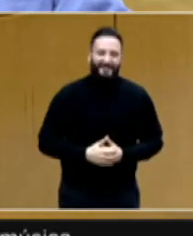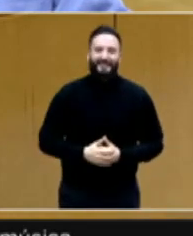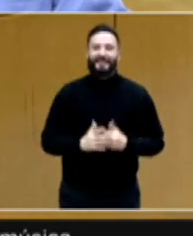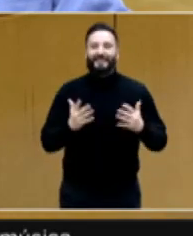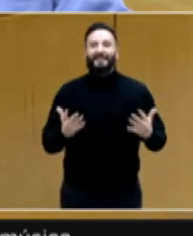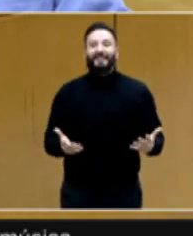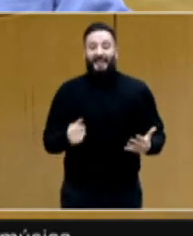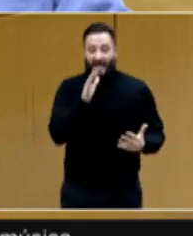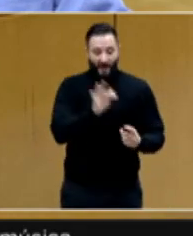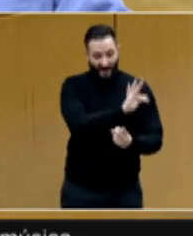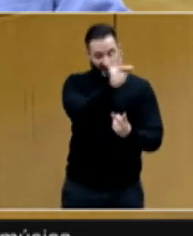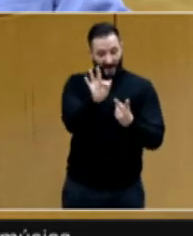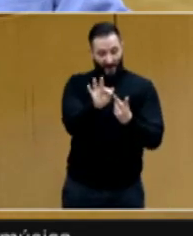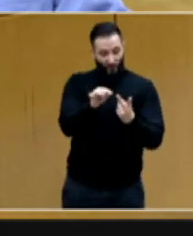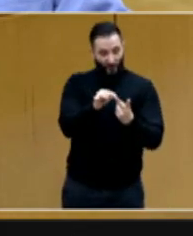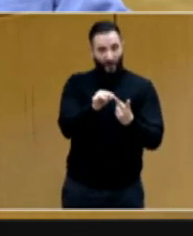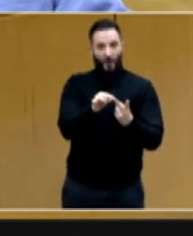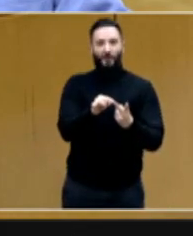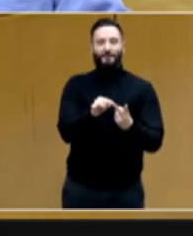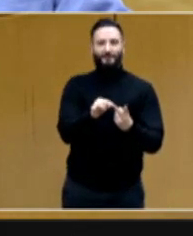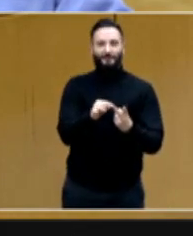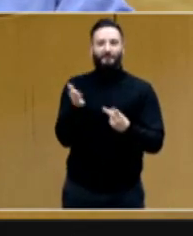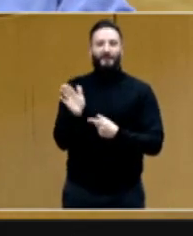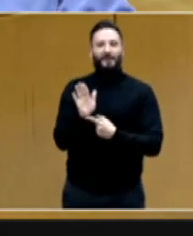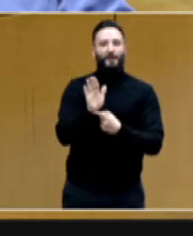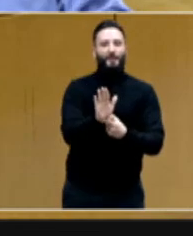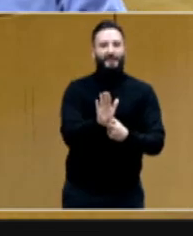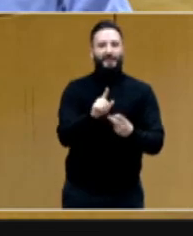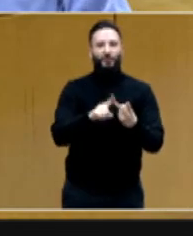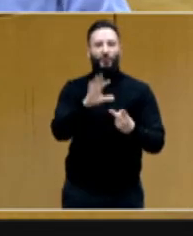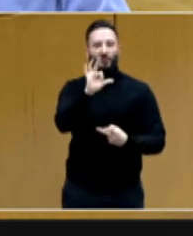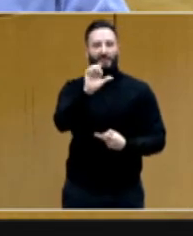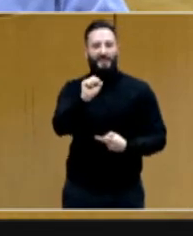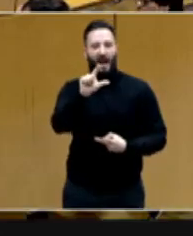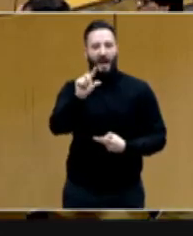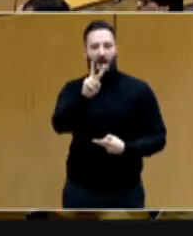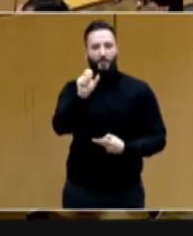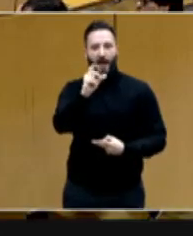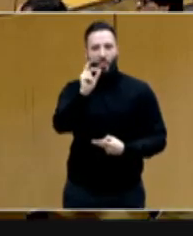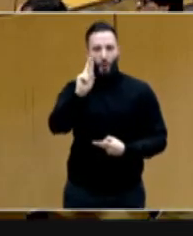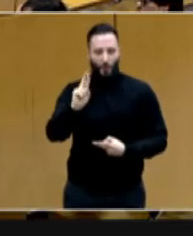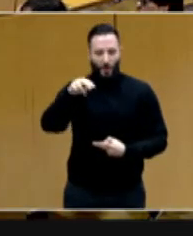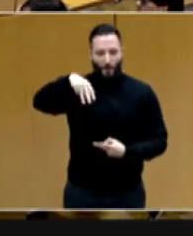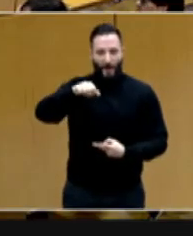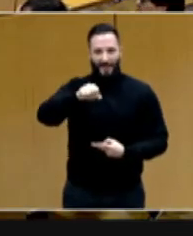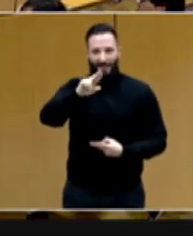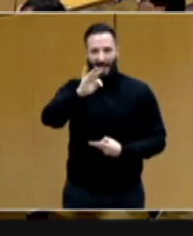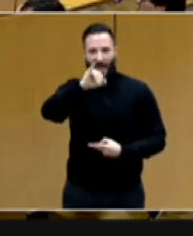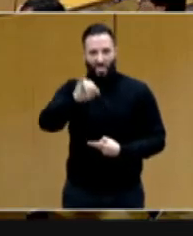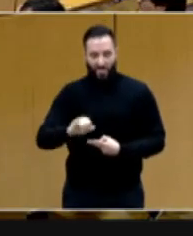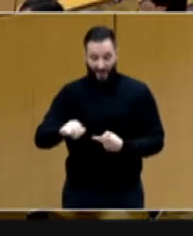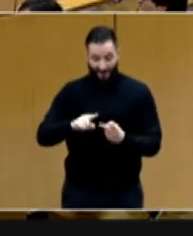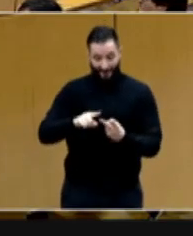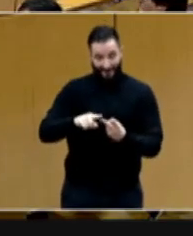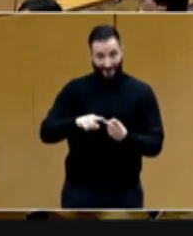a continuación voy a presentar a Salvador Martínez baringo Salvador